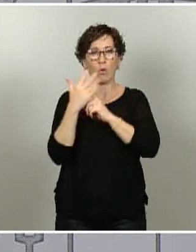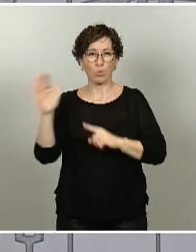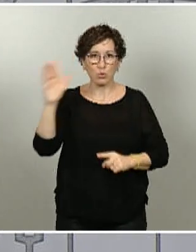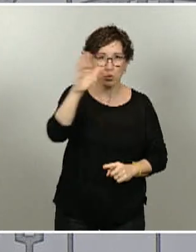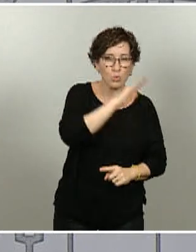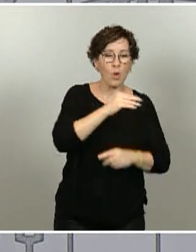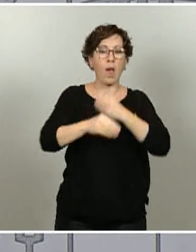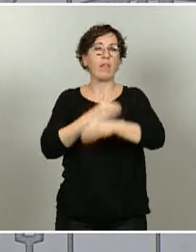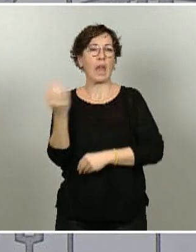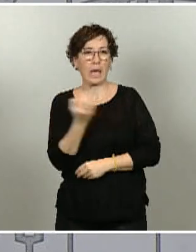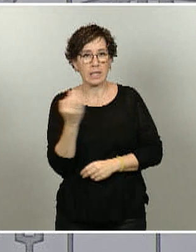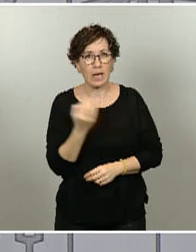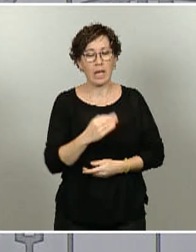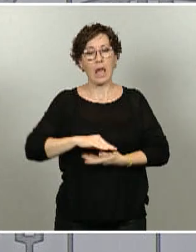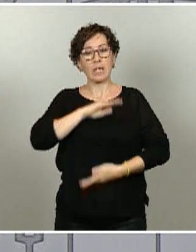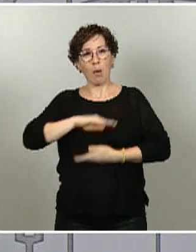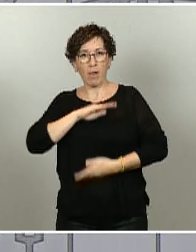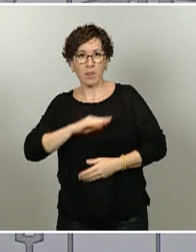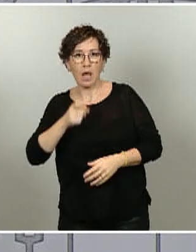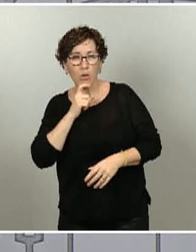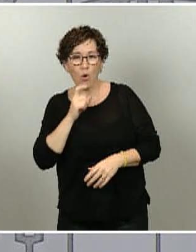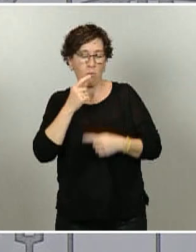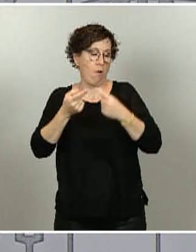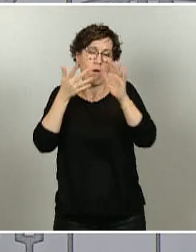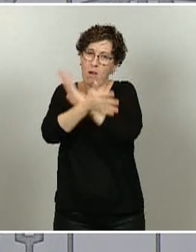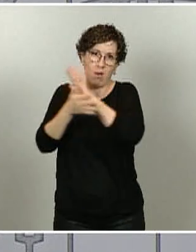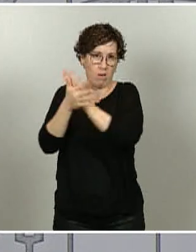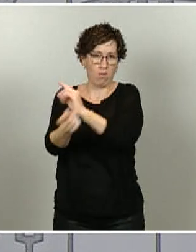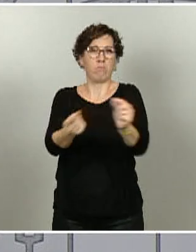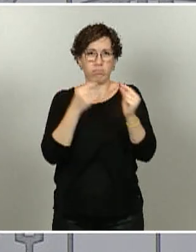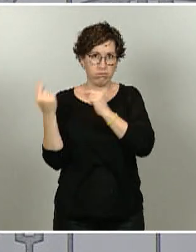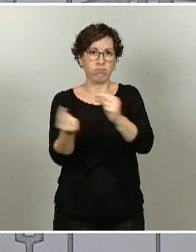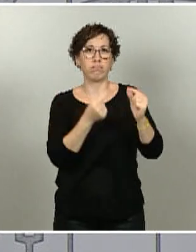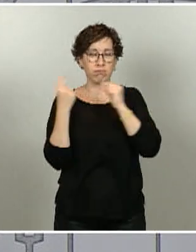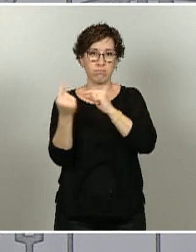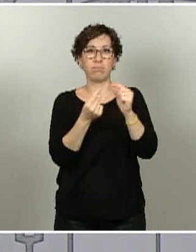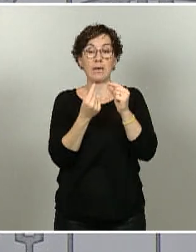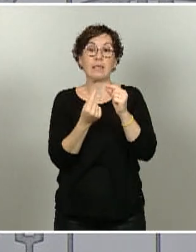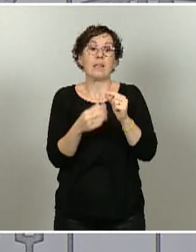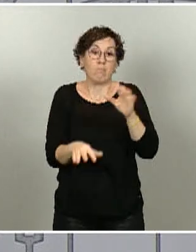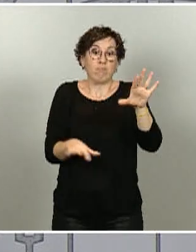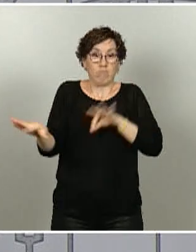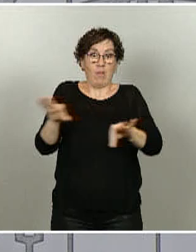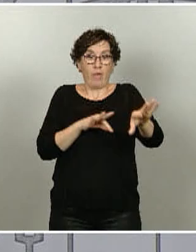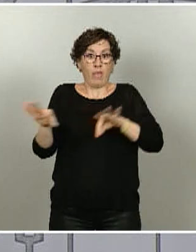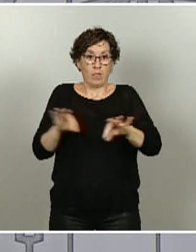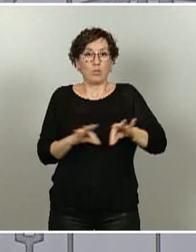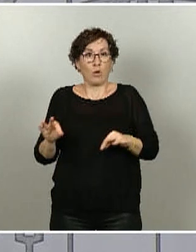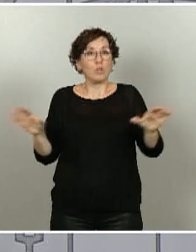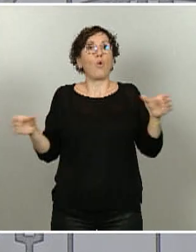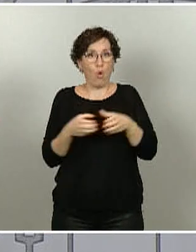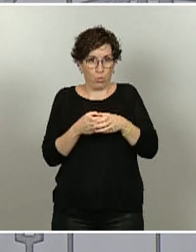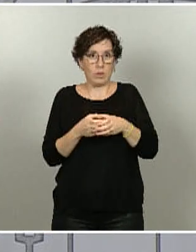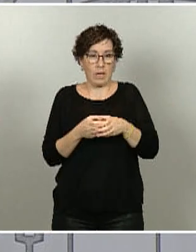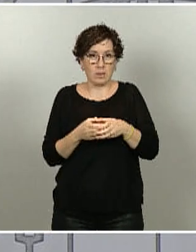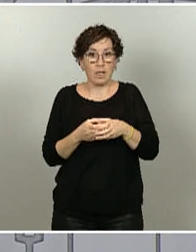sus capacidades concretas. Y bueno, se tomaron algunas decisiones conjuntas, otras decisiones se dejaron